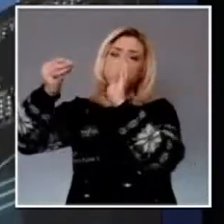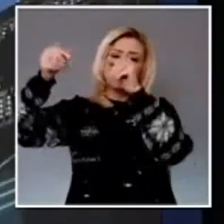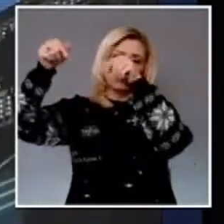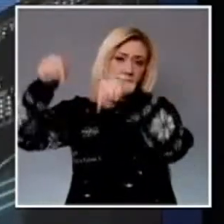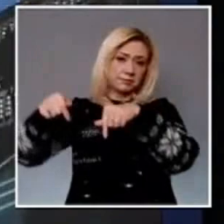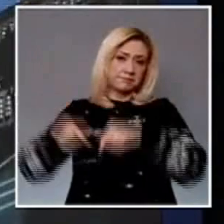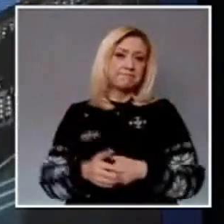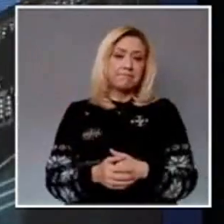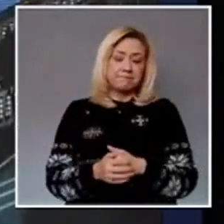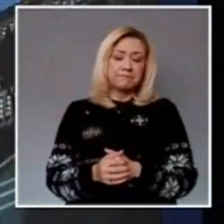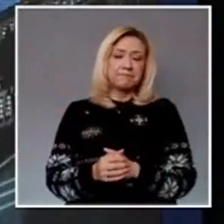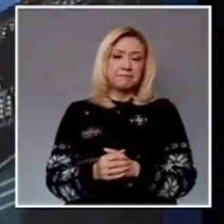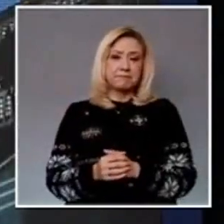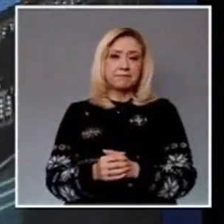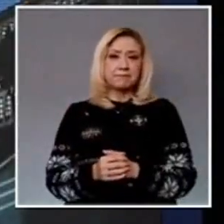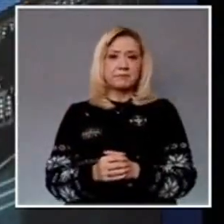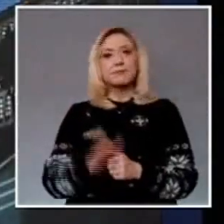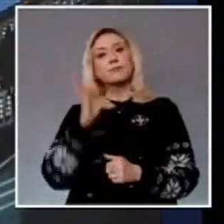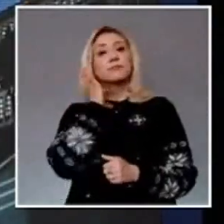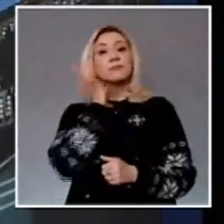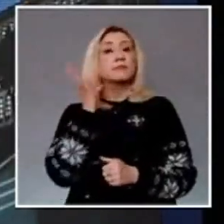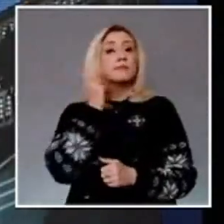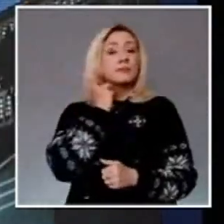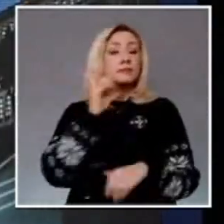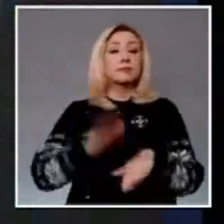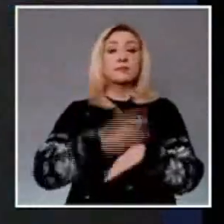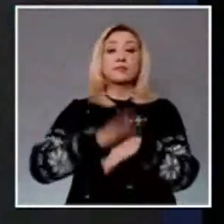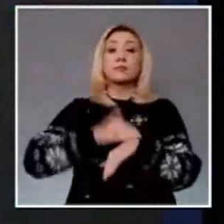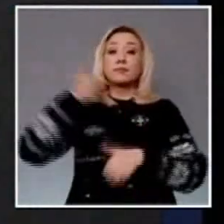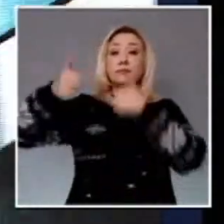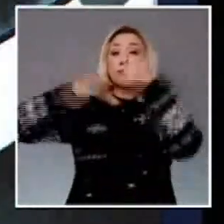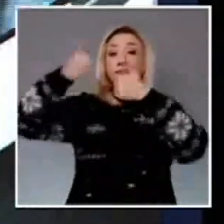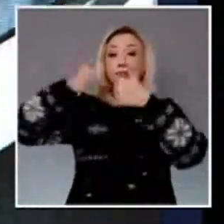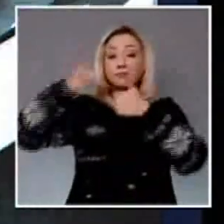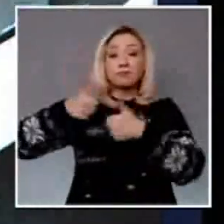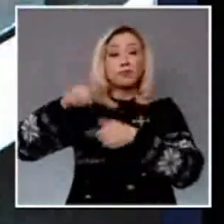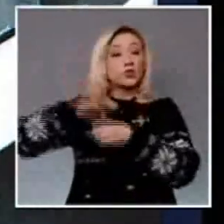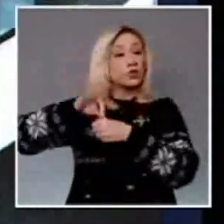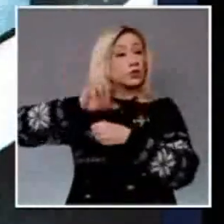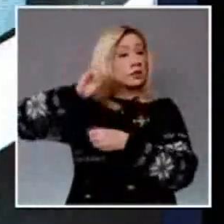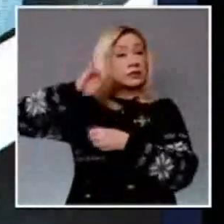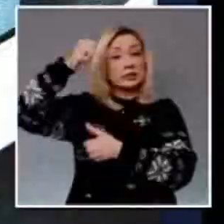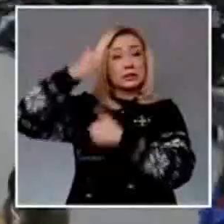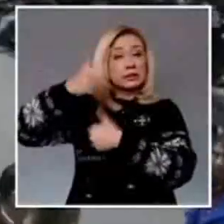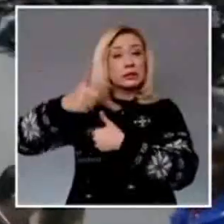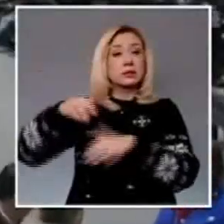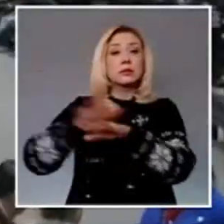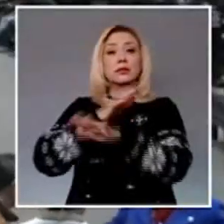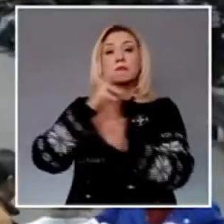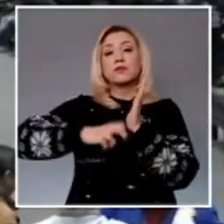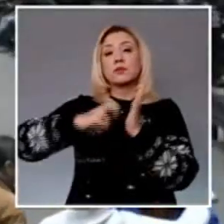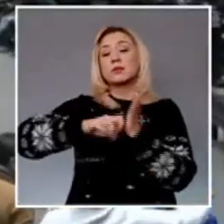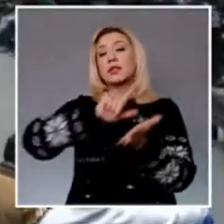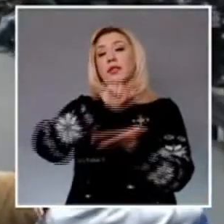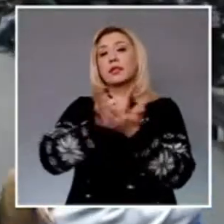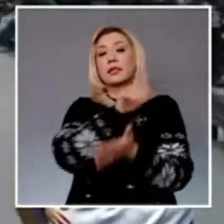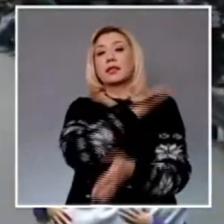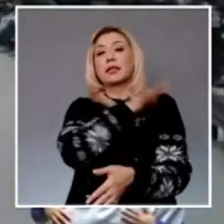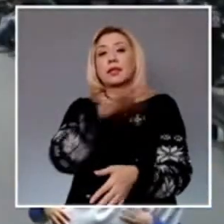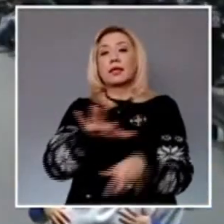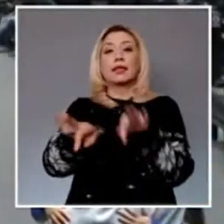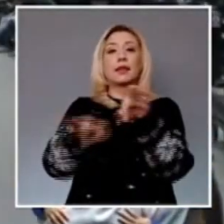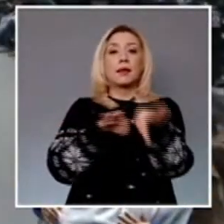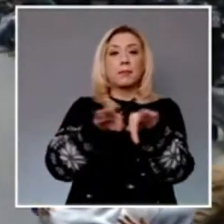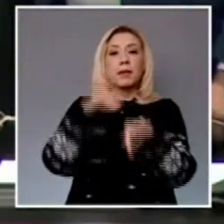Y la Cámara de Diputados aprobó por mayoría de votos reformas a las leyes federal de trabajo y de los trabajadores al servicio del Estado